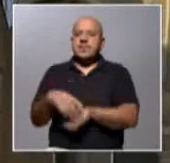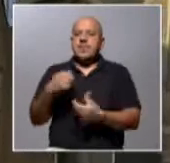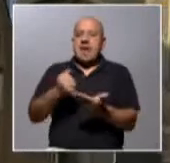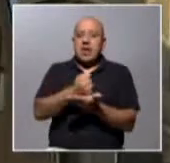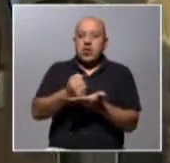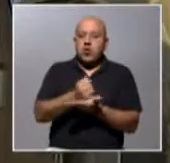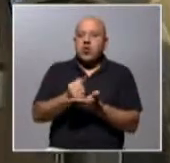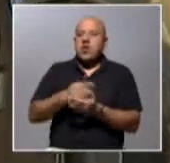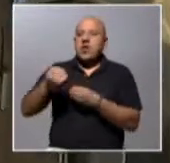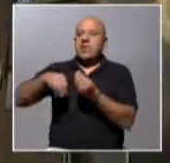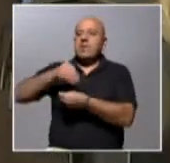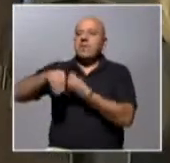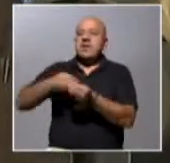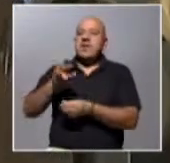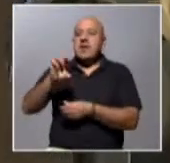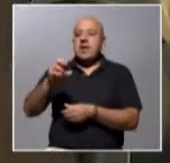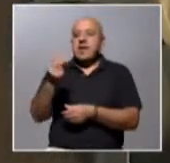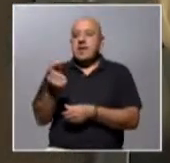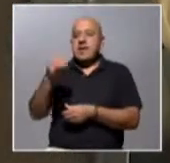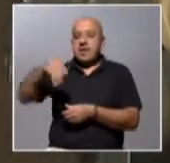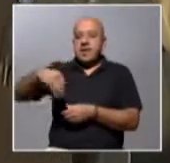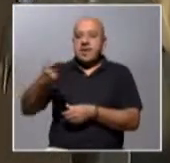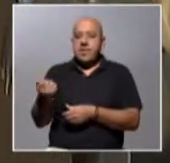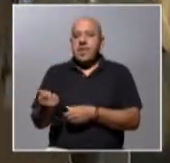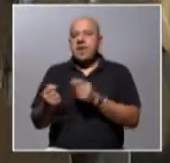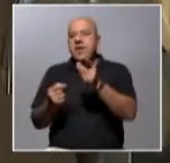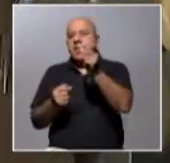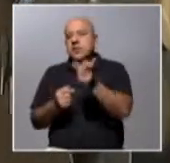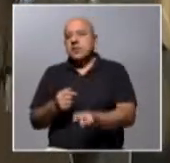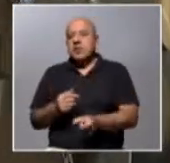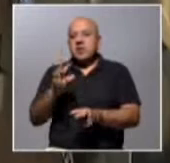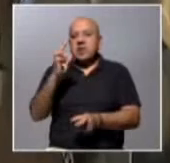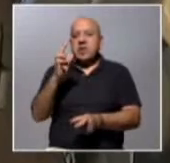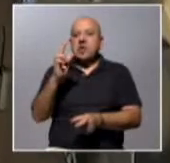gel, a la familia Rama, al Turco Ali, que nos consigue pan,